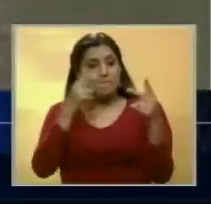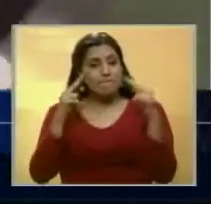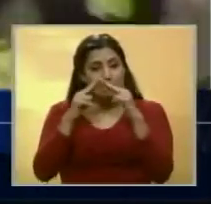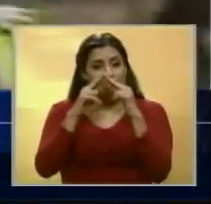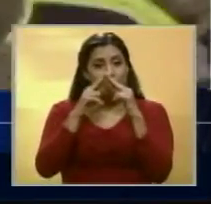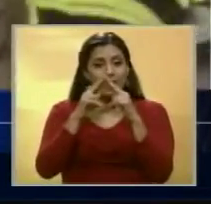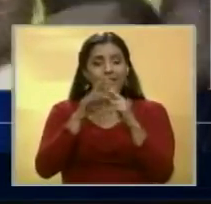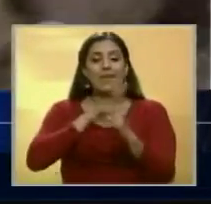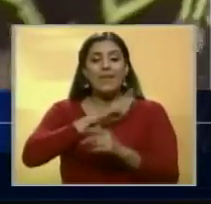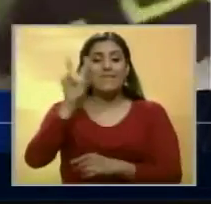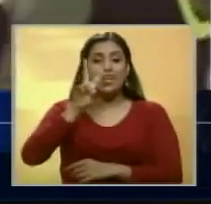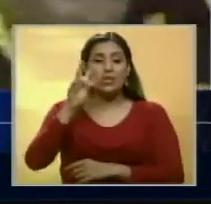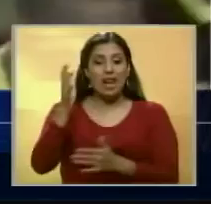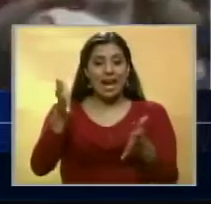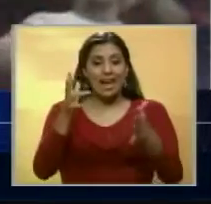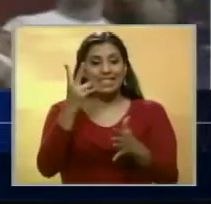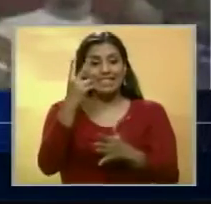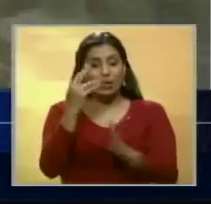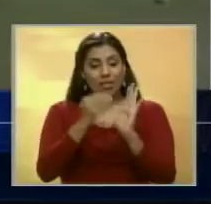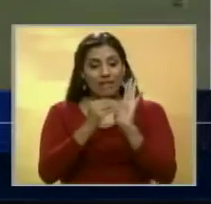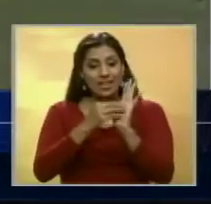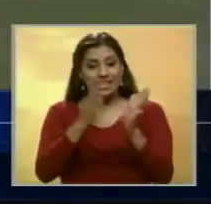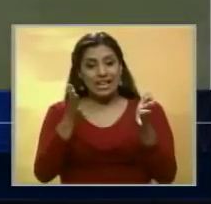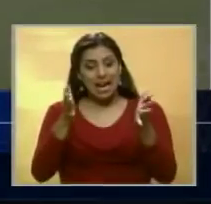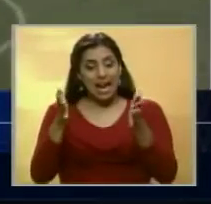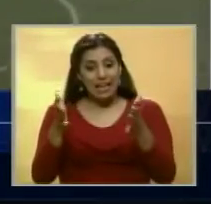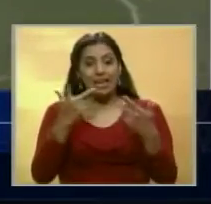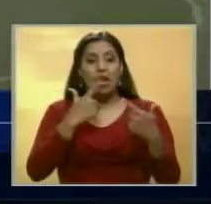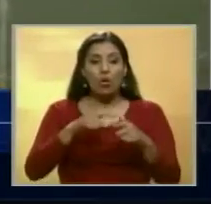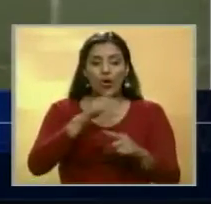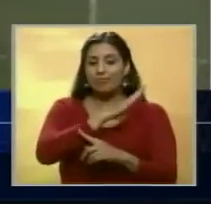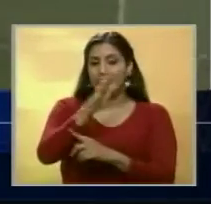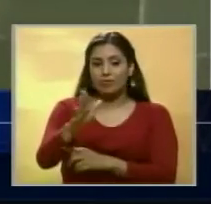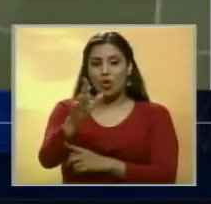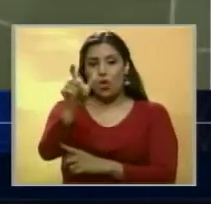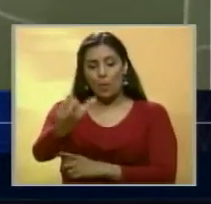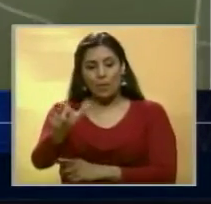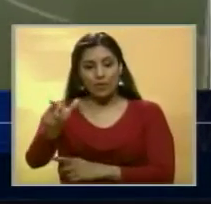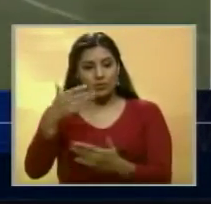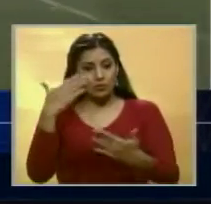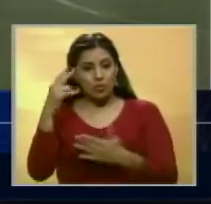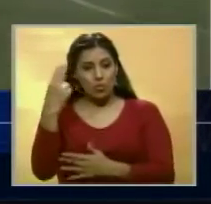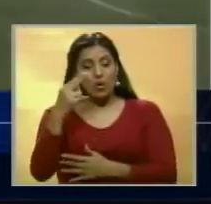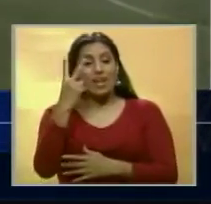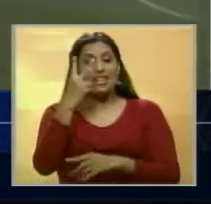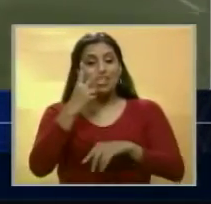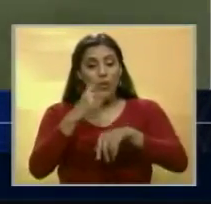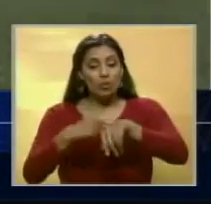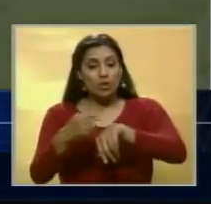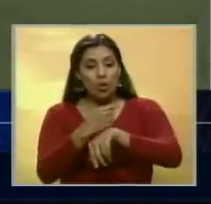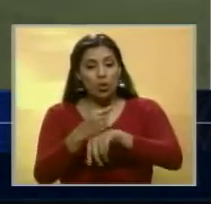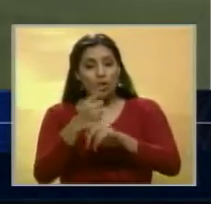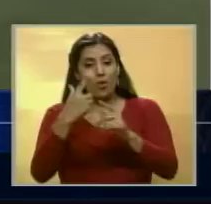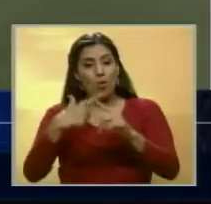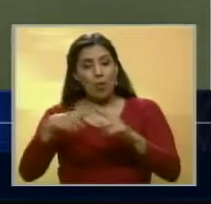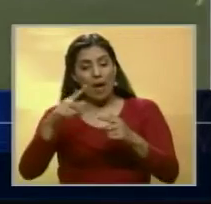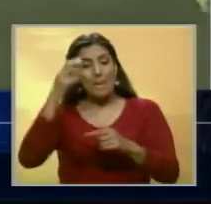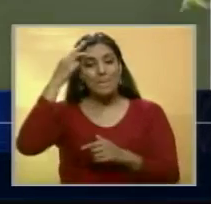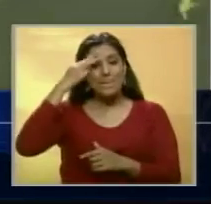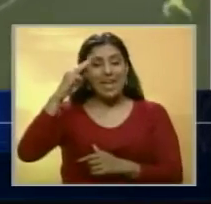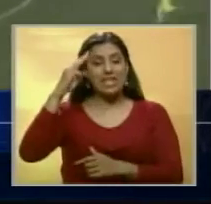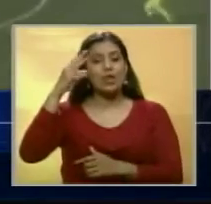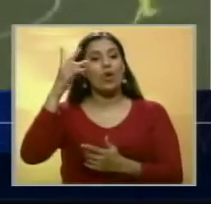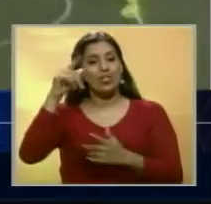encuentro, con el que Venezuela se llevó el segundo triunfo de la competición y eliminó a los charrúas. A segunda hora, la victoria de México ante Jamaica de 2-0